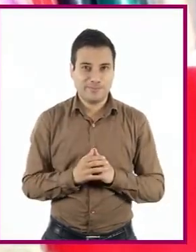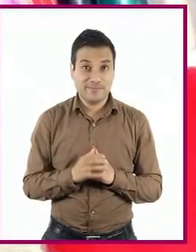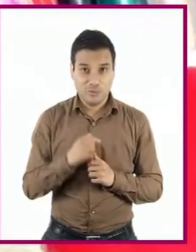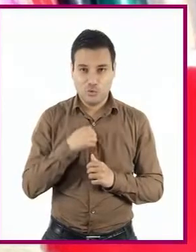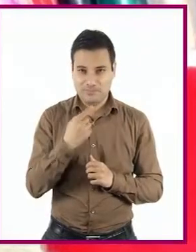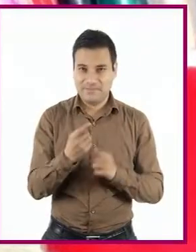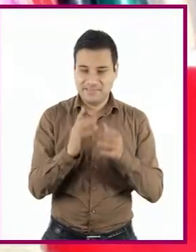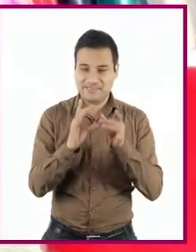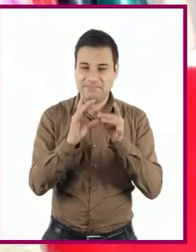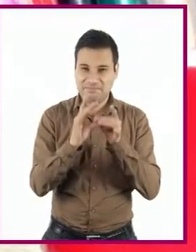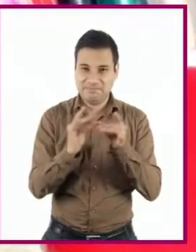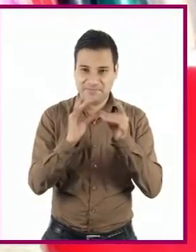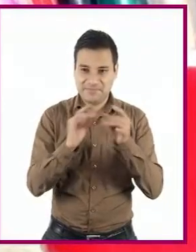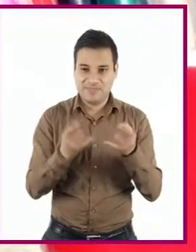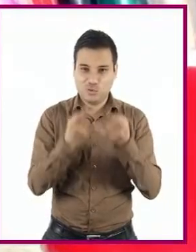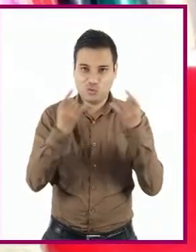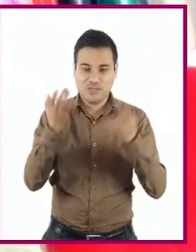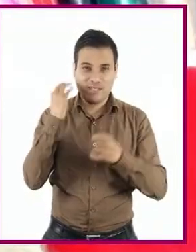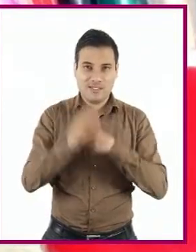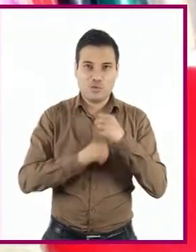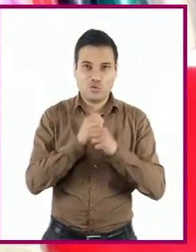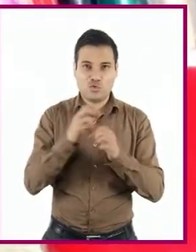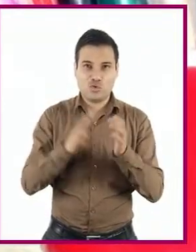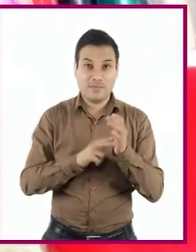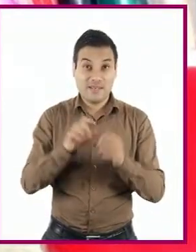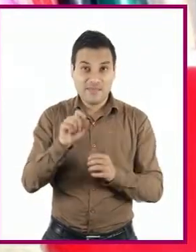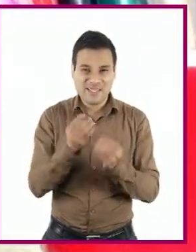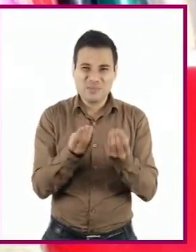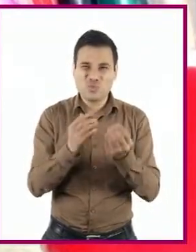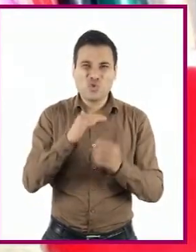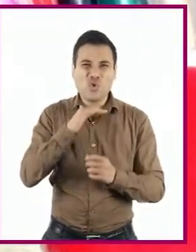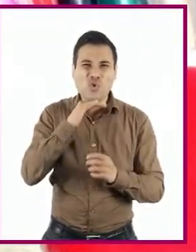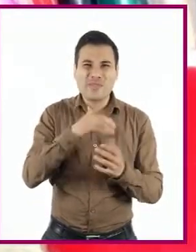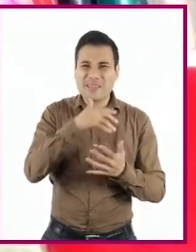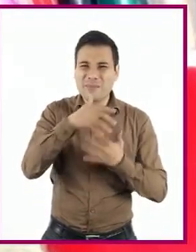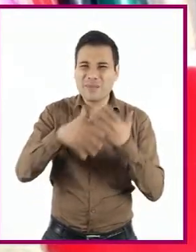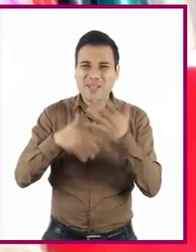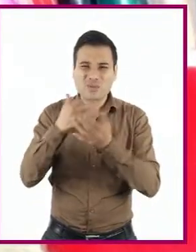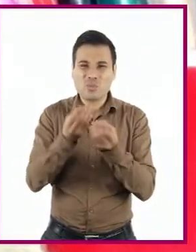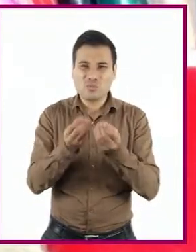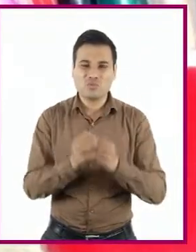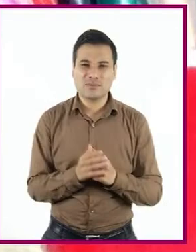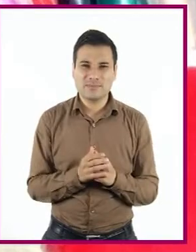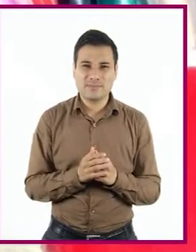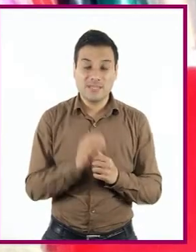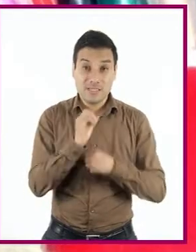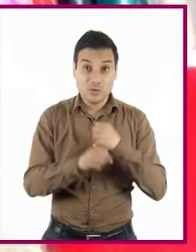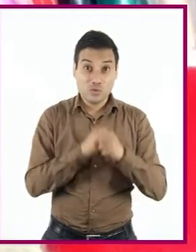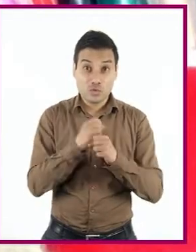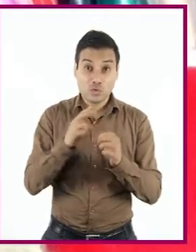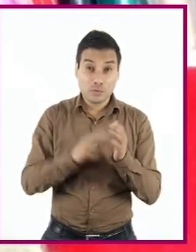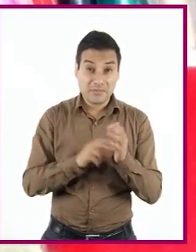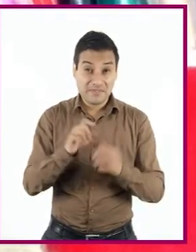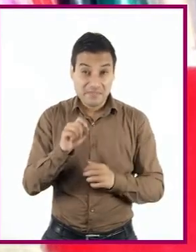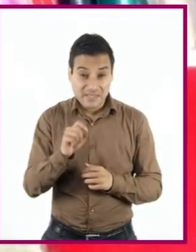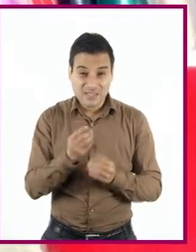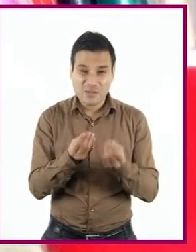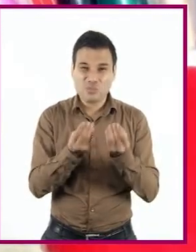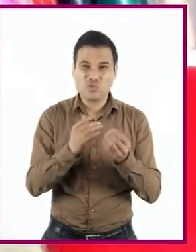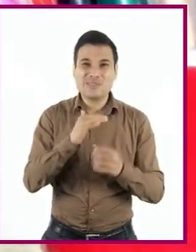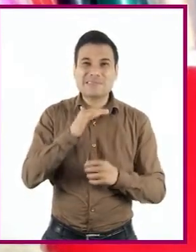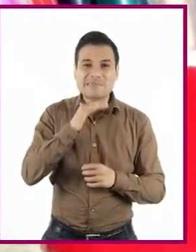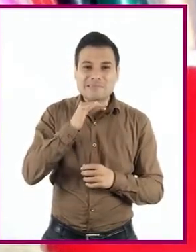contar la historia de 2020, donde había mucha contaminación. Bueno, en el 2020 había bastante contaminación.